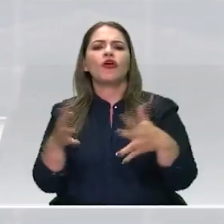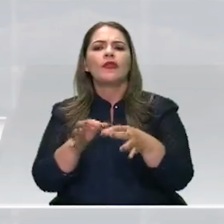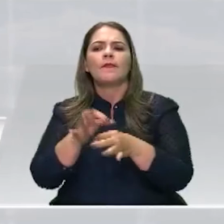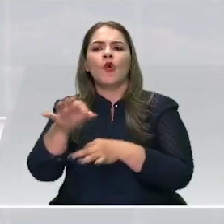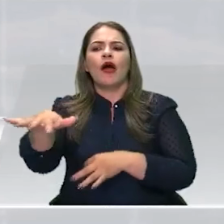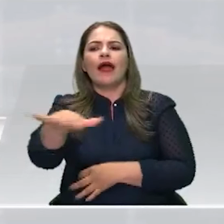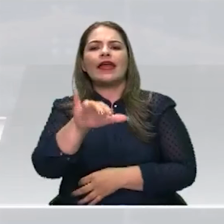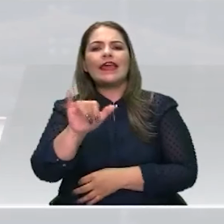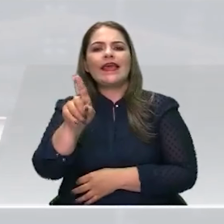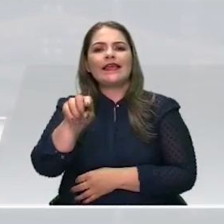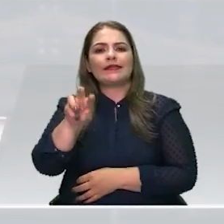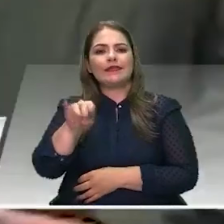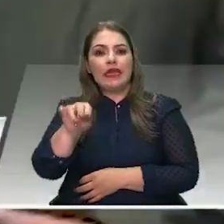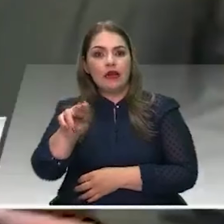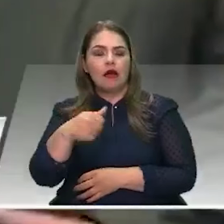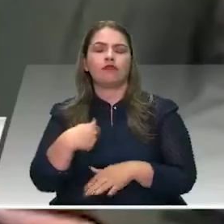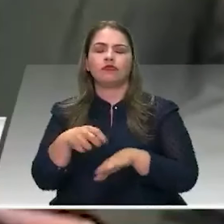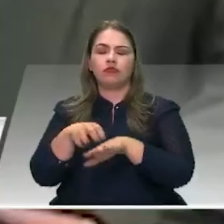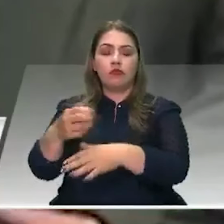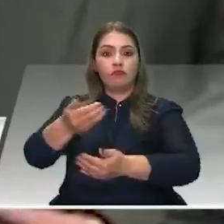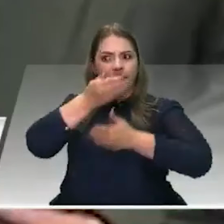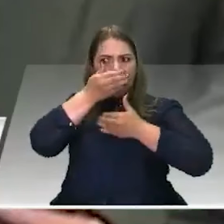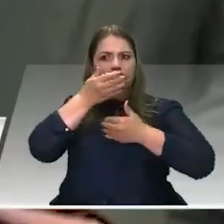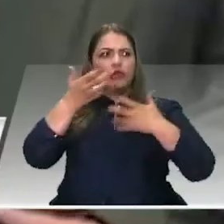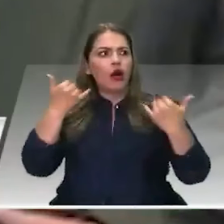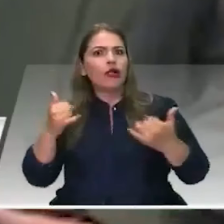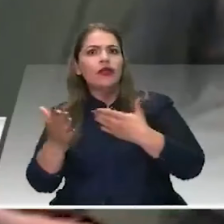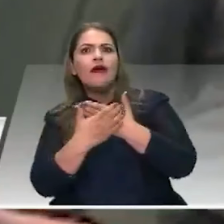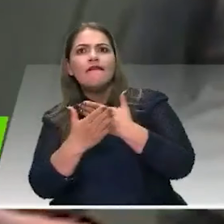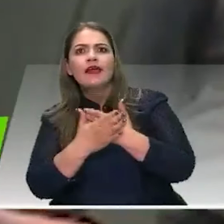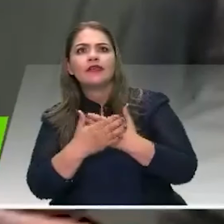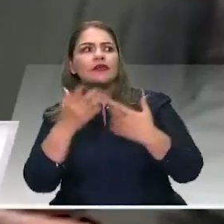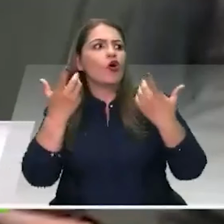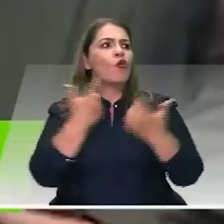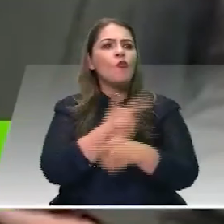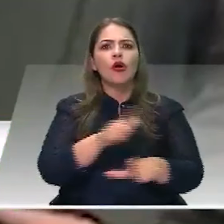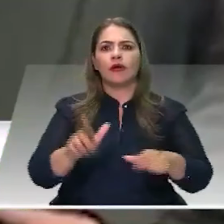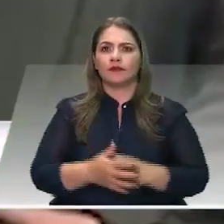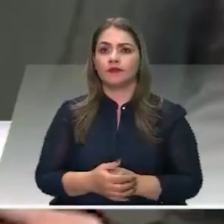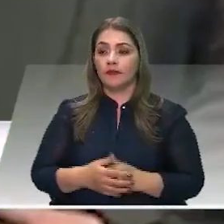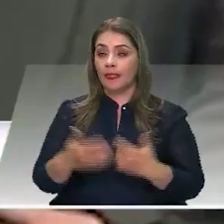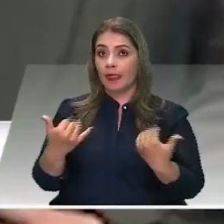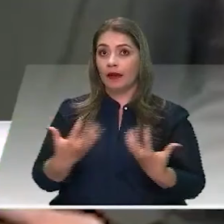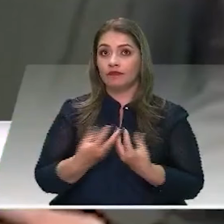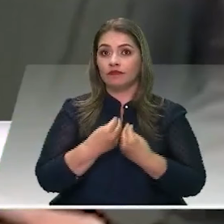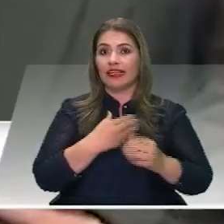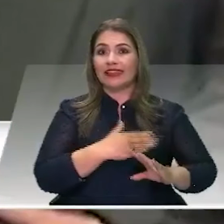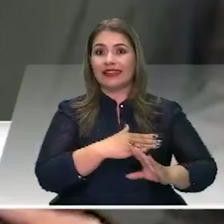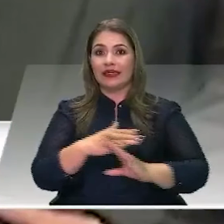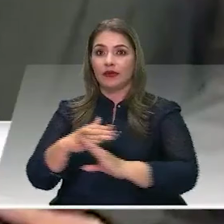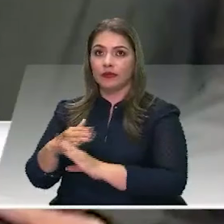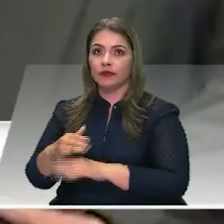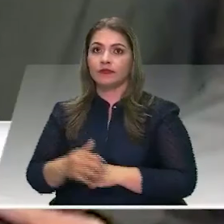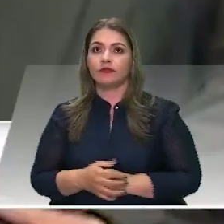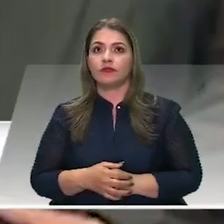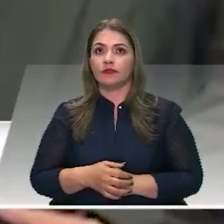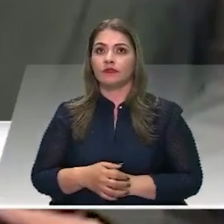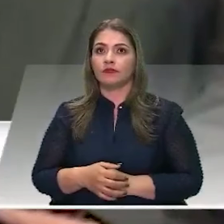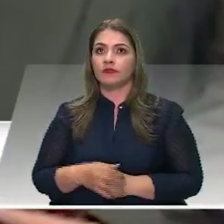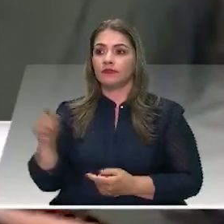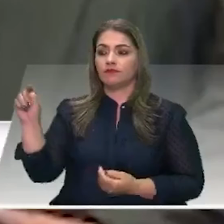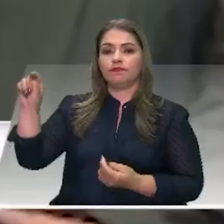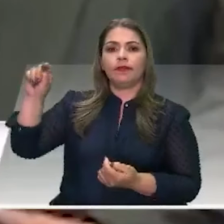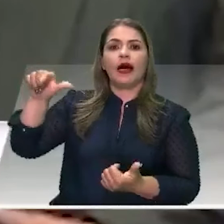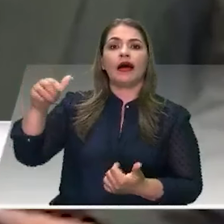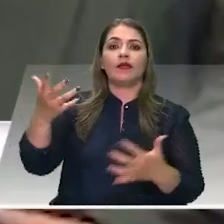que conduzca a su liberación. Hemos tomado la decisión en Consejo de Seguridad de ofrecer una recompensa de hasta 30